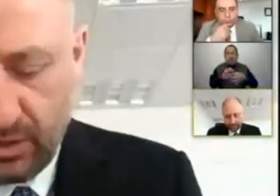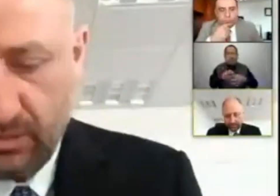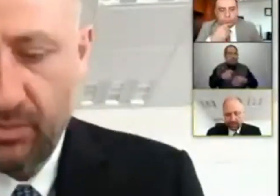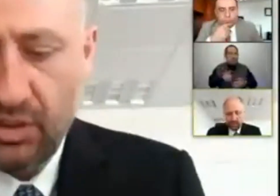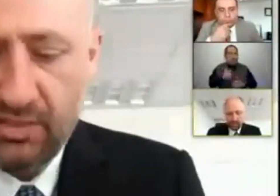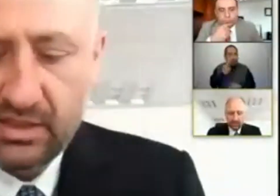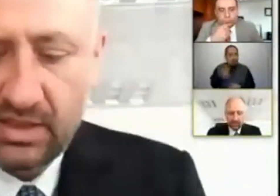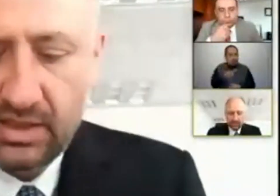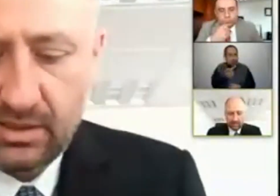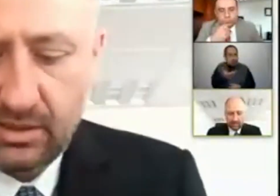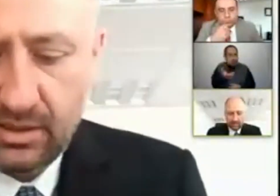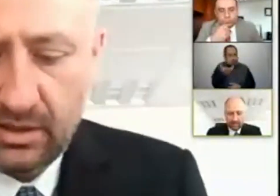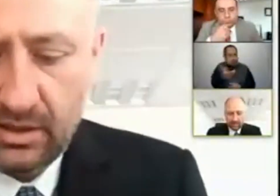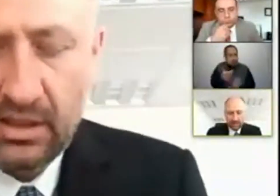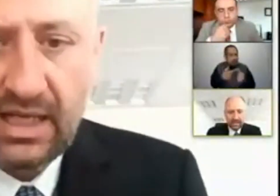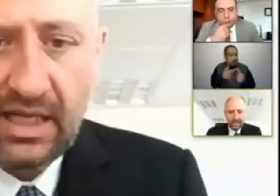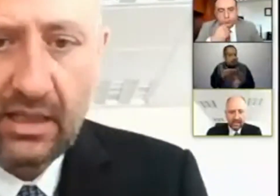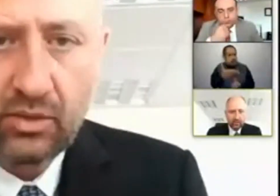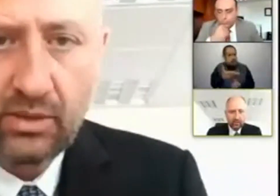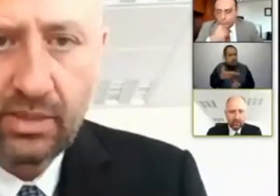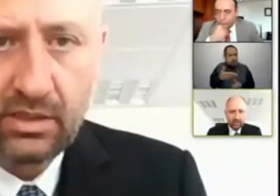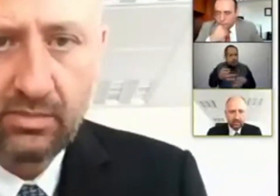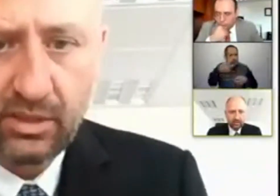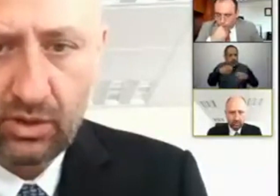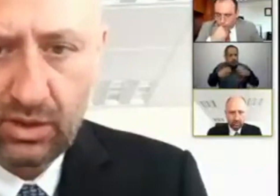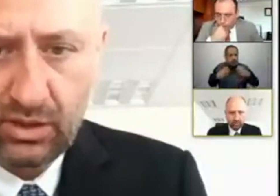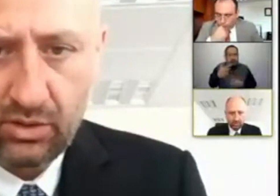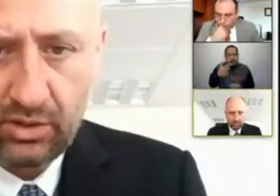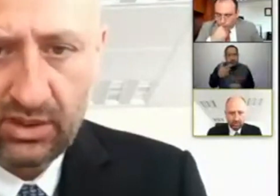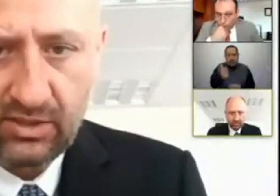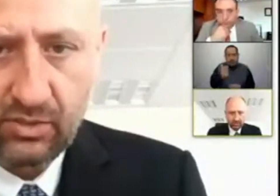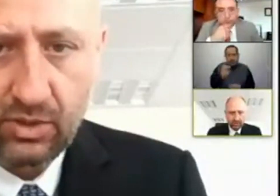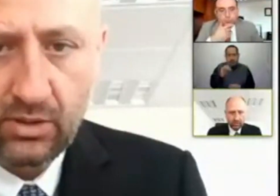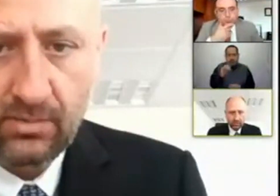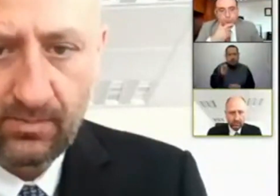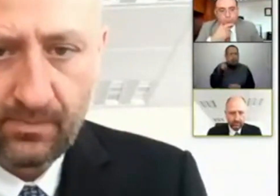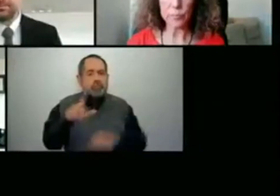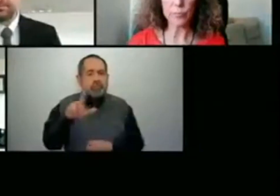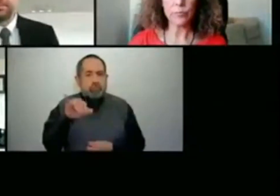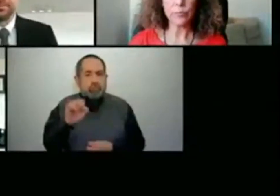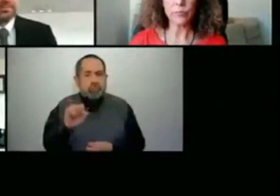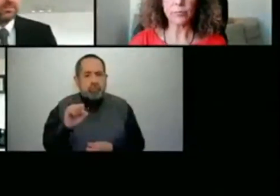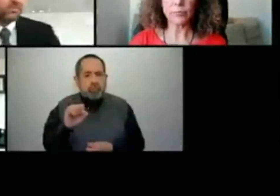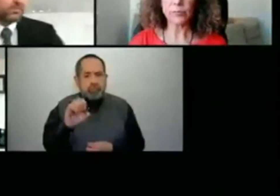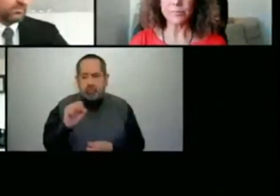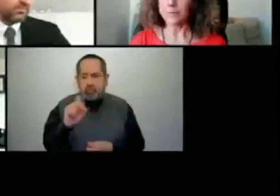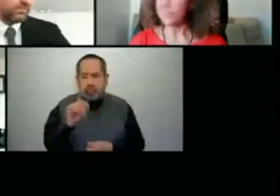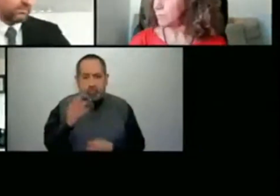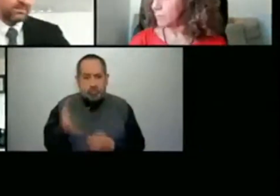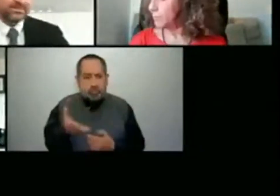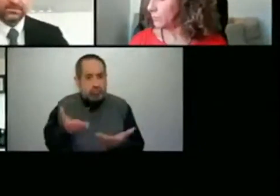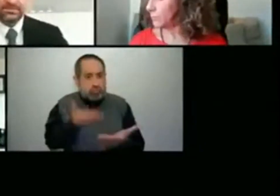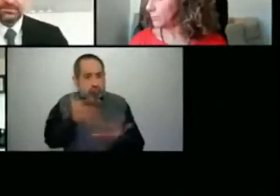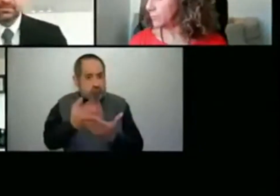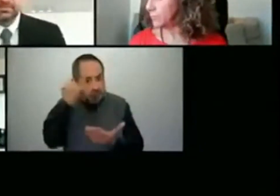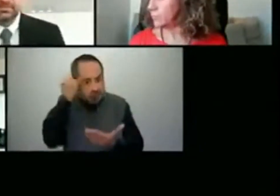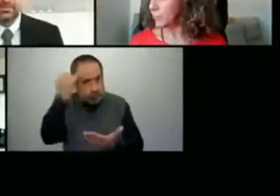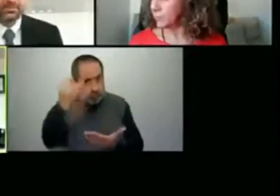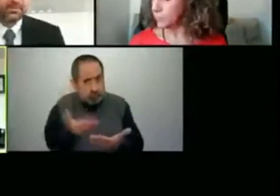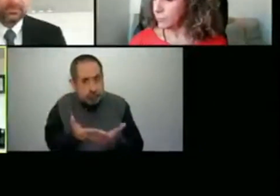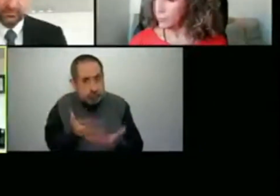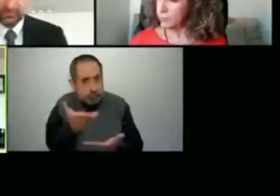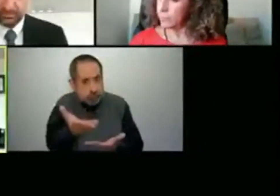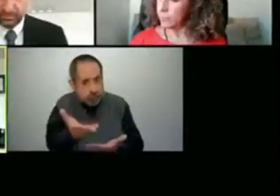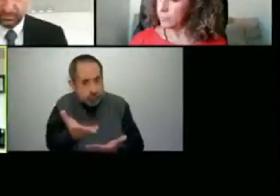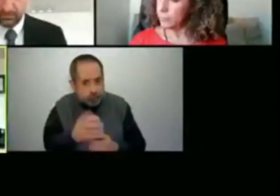el principio de equidad en la contienda. En su propuesta dada a conocer por el secretario de Acuerdos, Gustavo Pale Berenstein,